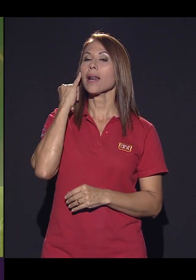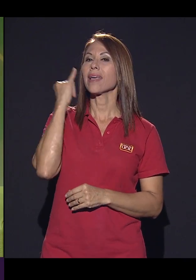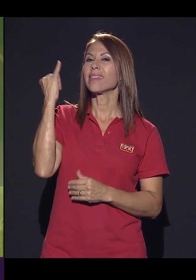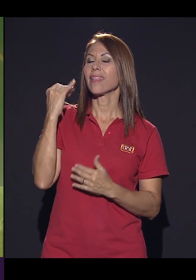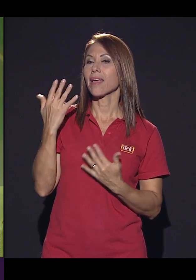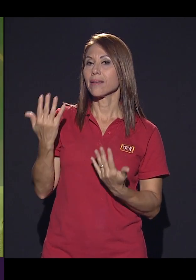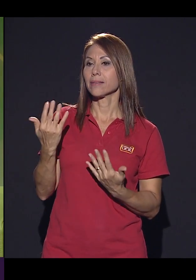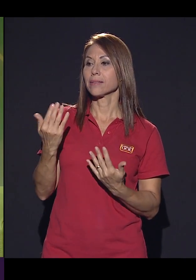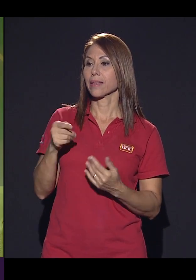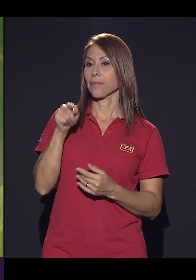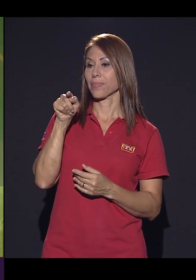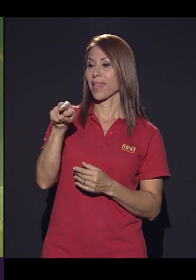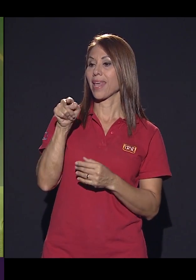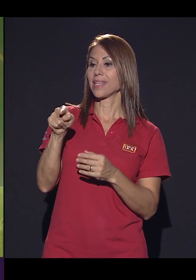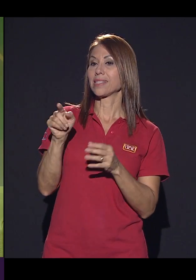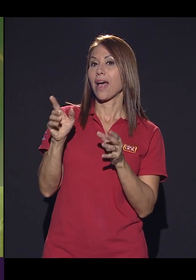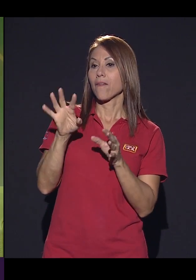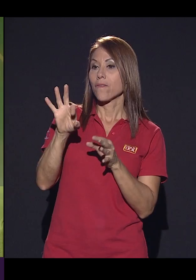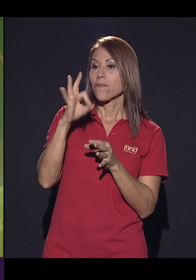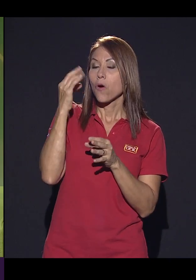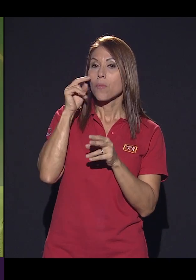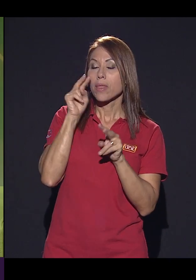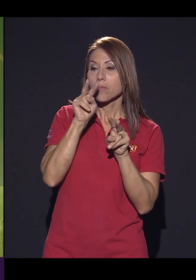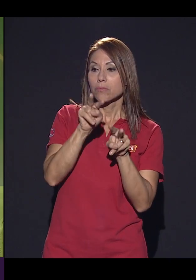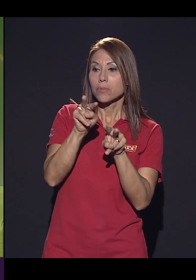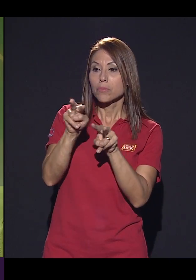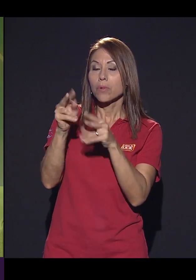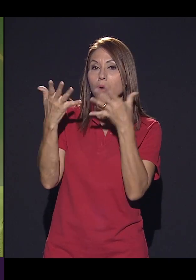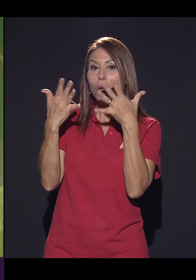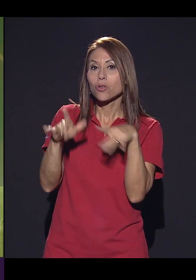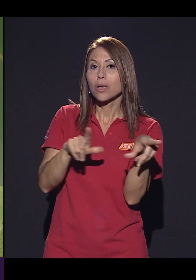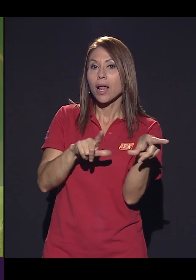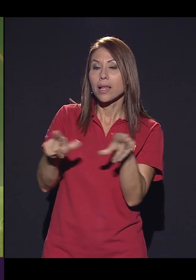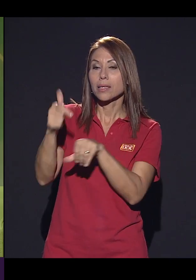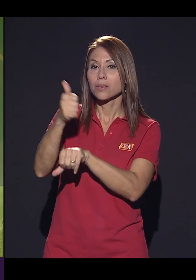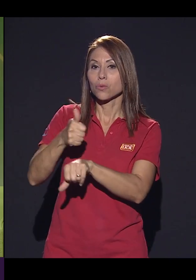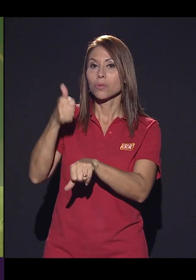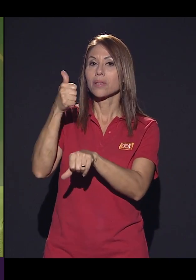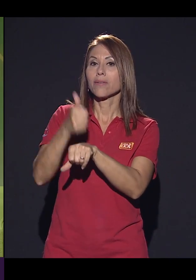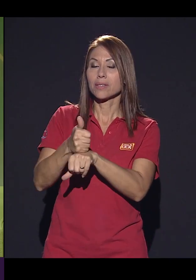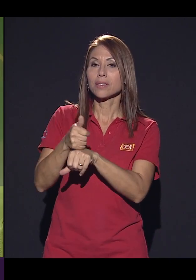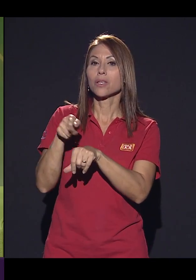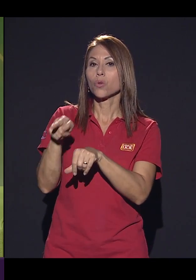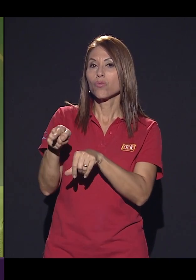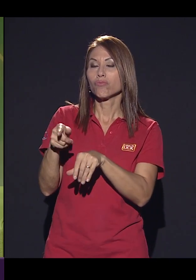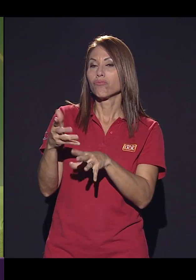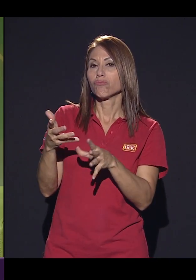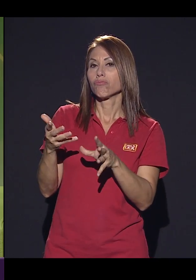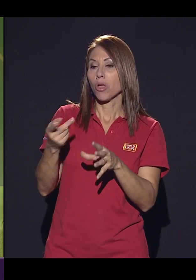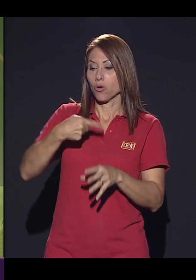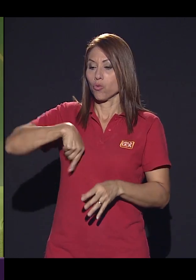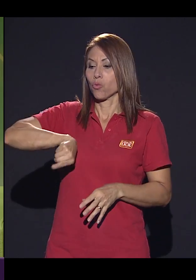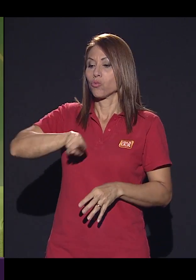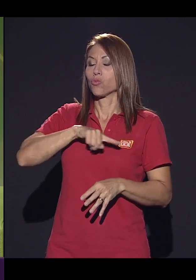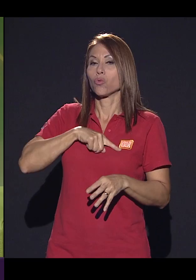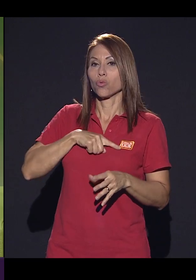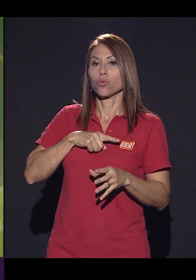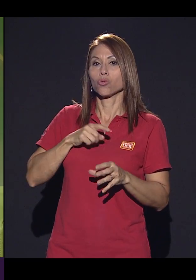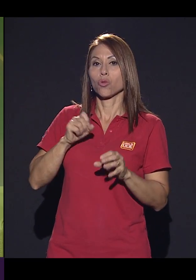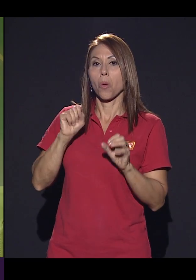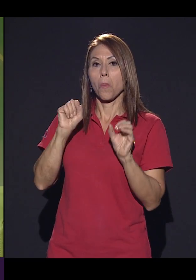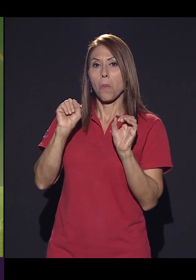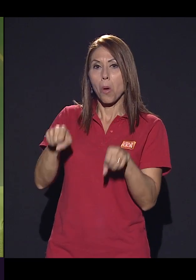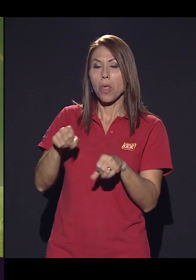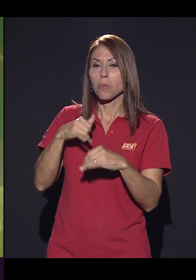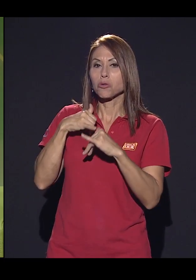La idea es que este mecanismo, una vez que esté establecido, ¿de qué manera podríamos nosotros